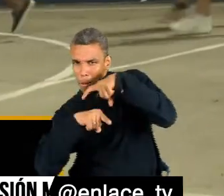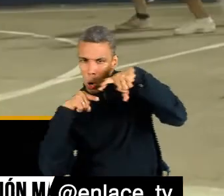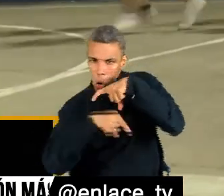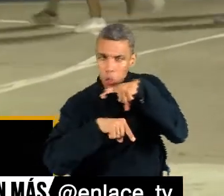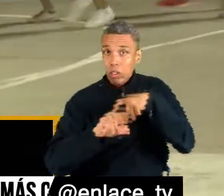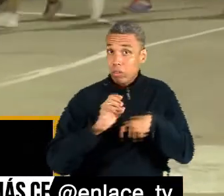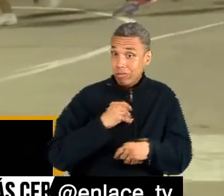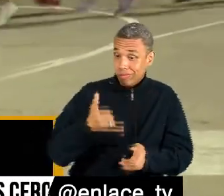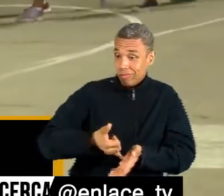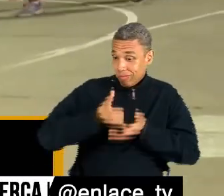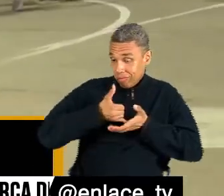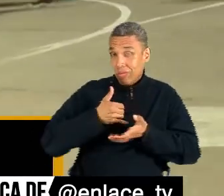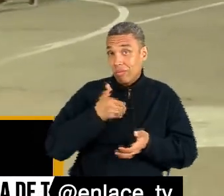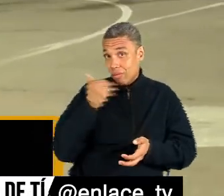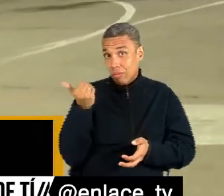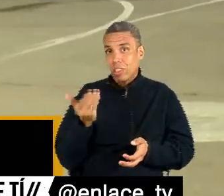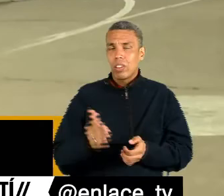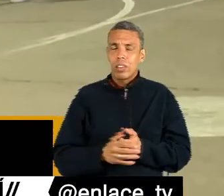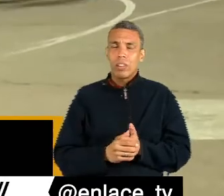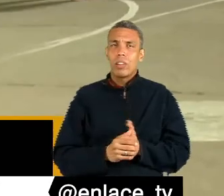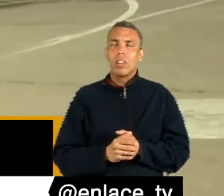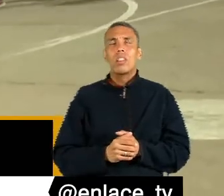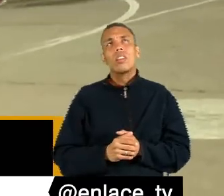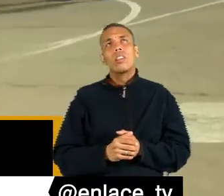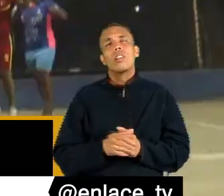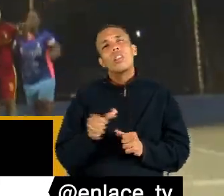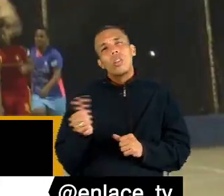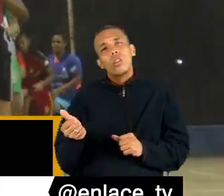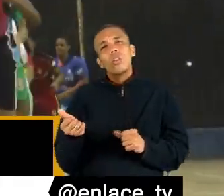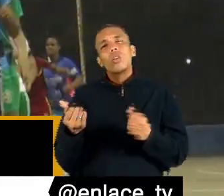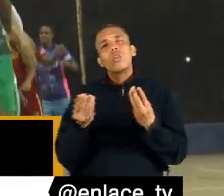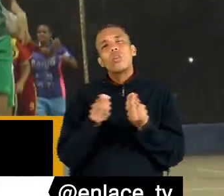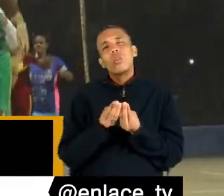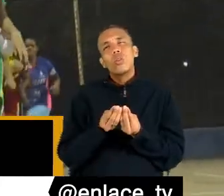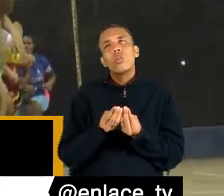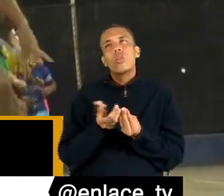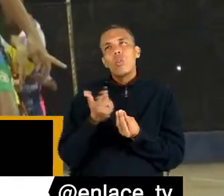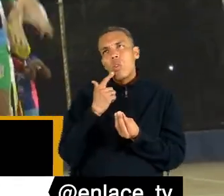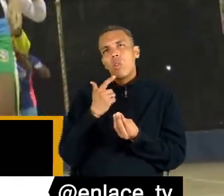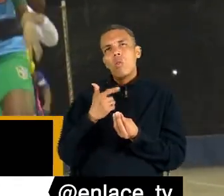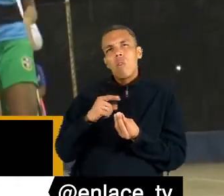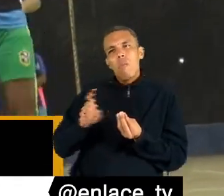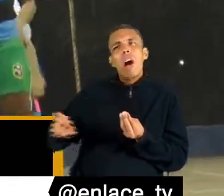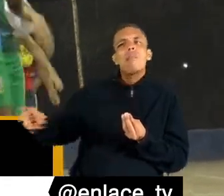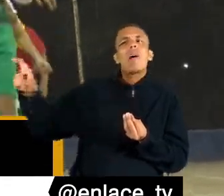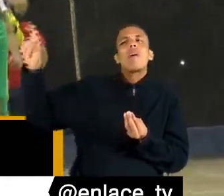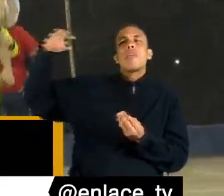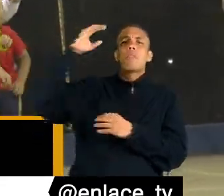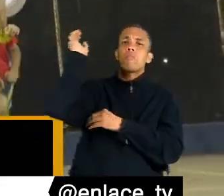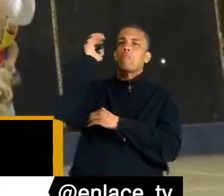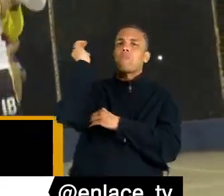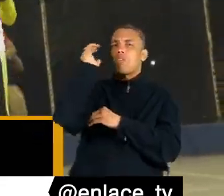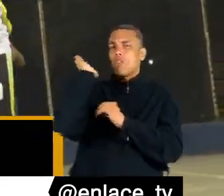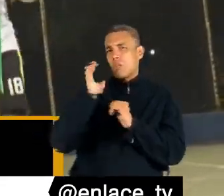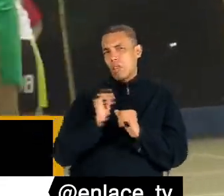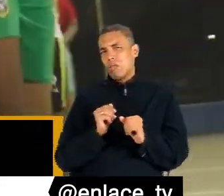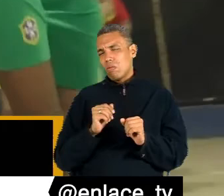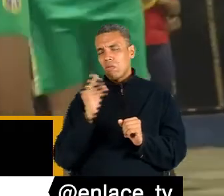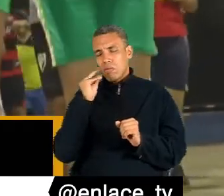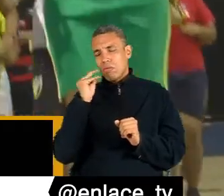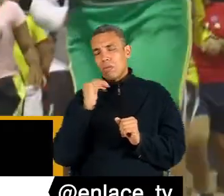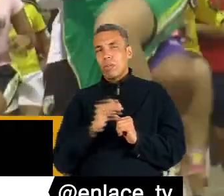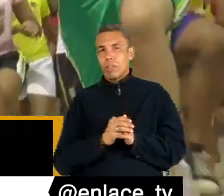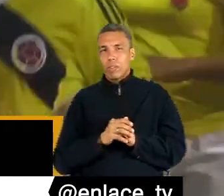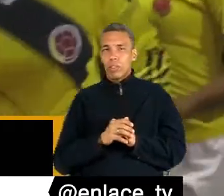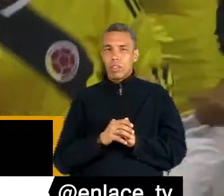Girón, y con el equipo que hemos viajado a varios amistosos y varios torneos nacionales. La experiencia futbolística de Pilar es